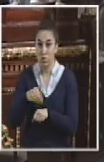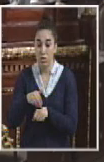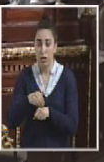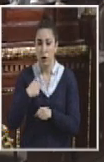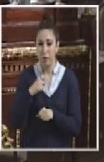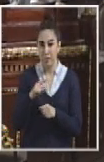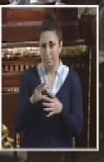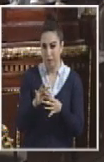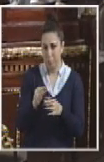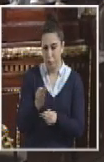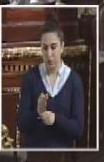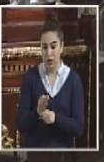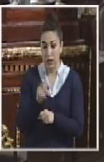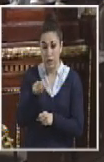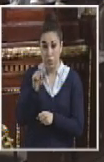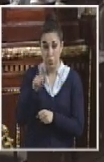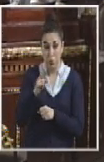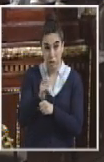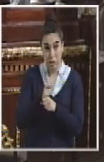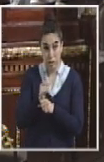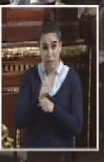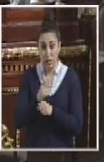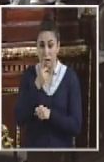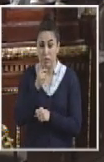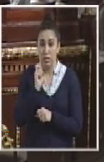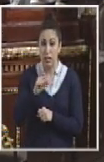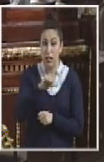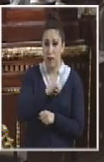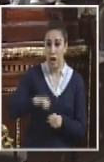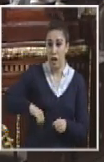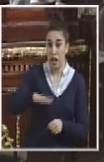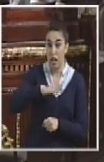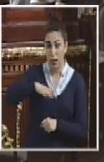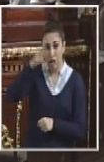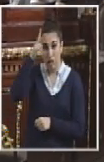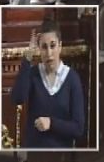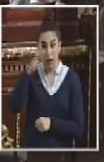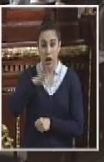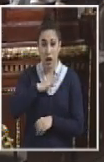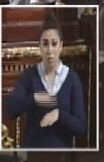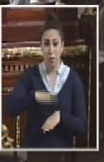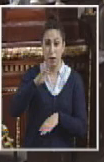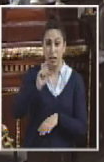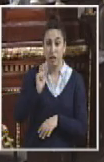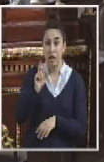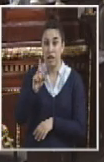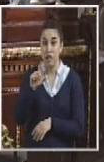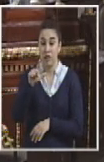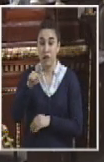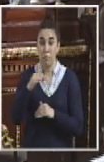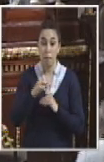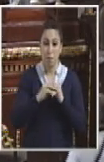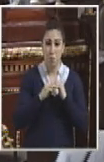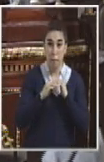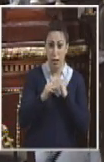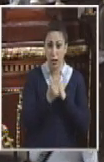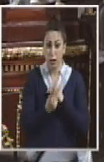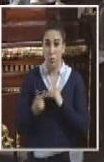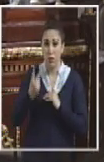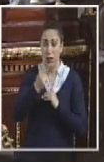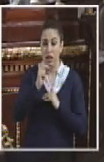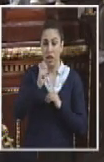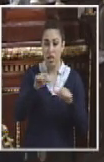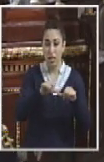explico, en el mismo estudio arroja que la alcaldía Miguel Hidalgo cuenta con más de 37 metros cuadrados de áreas verdes